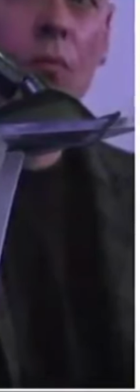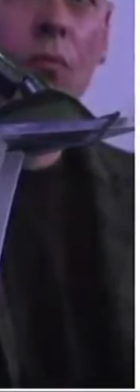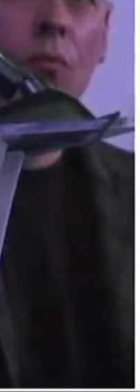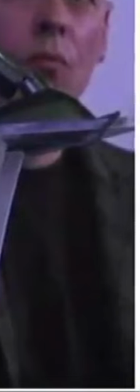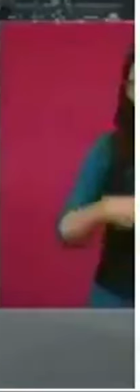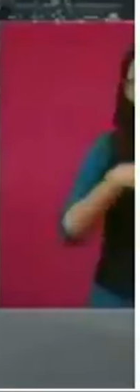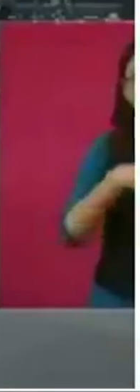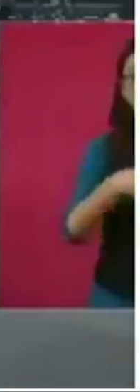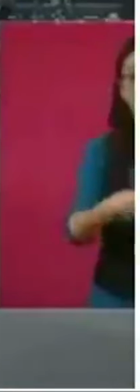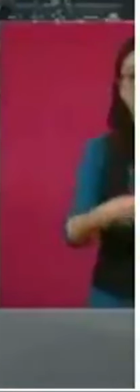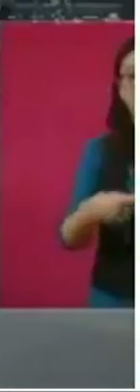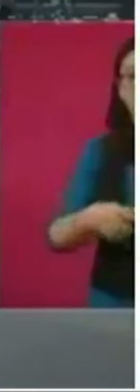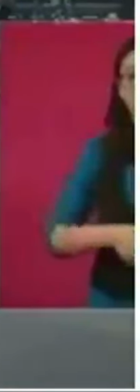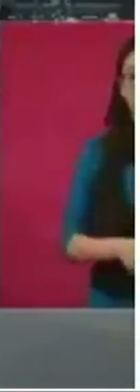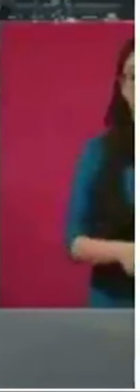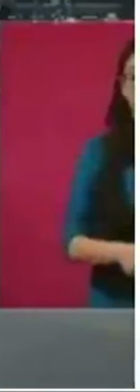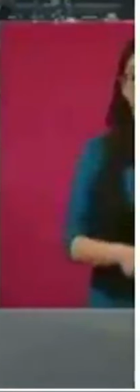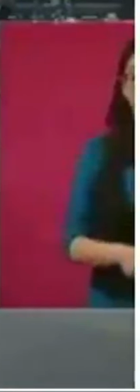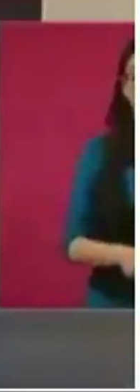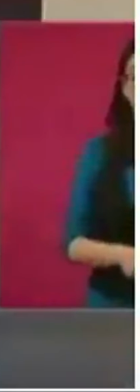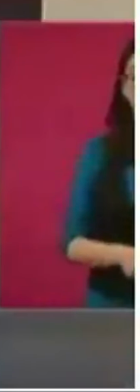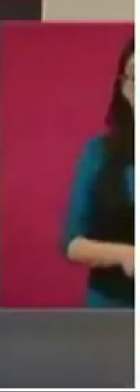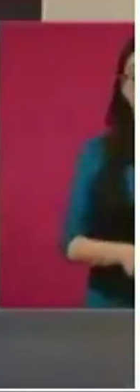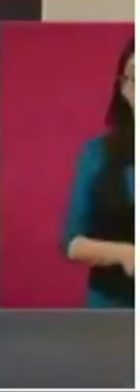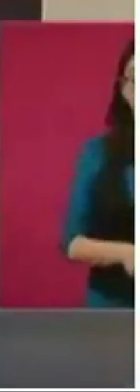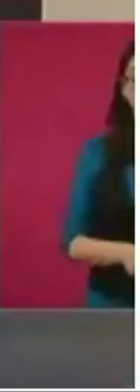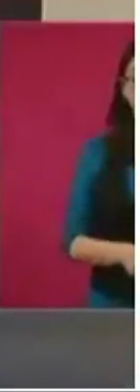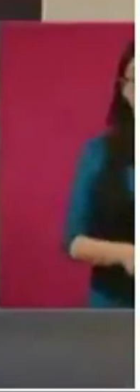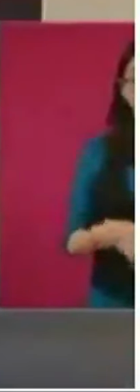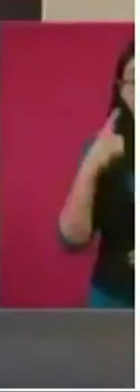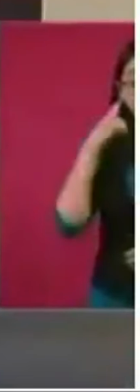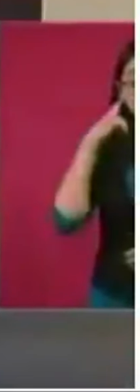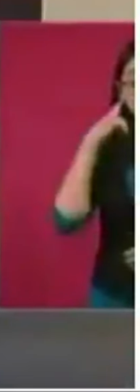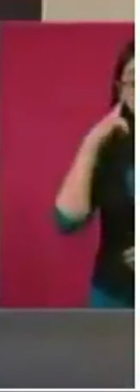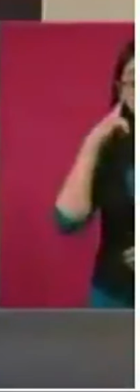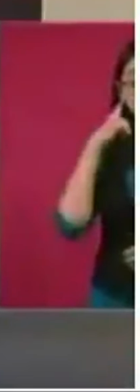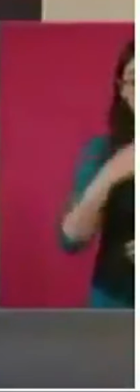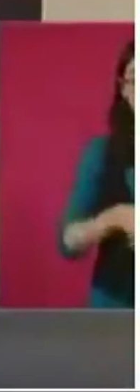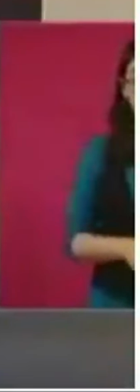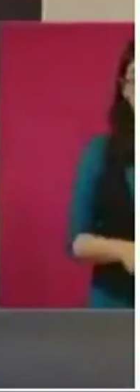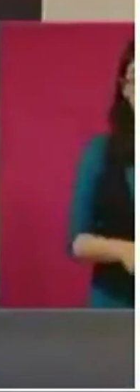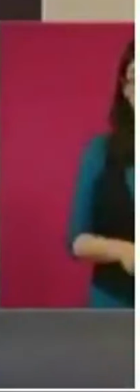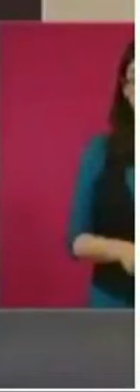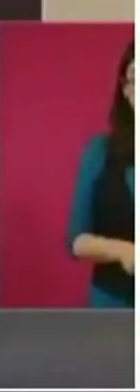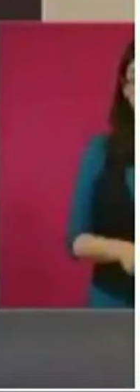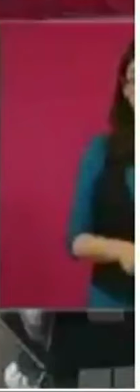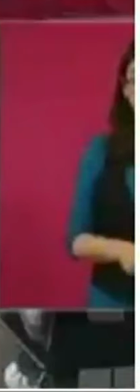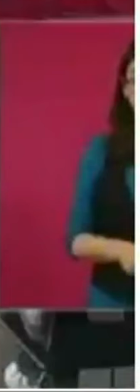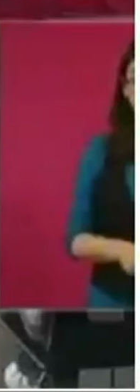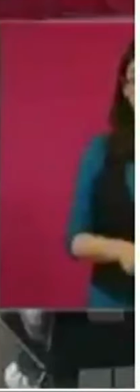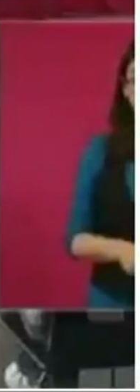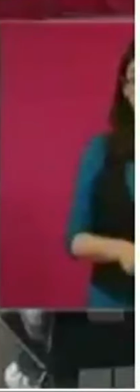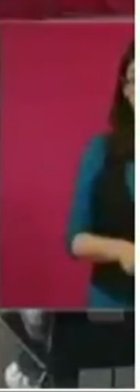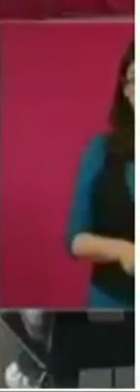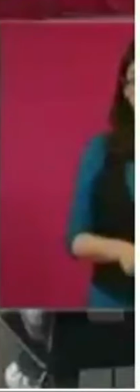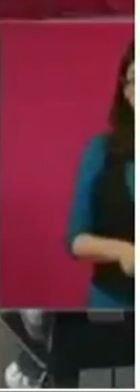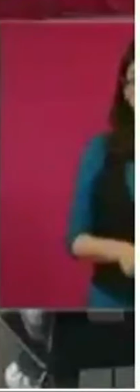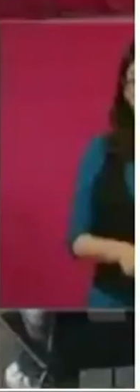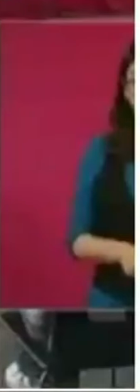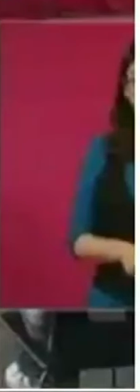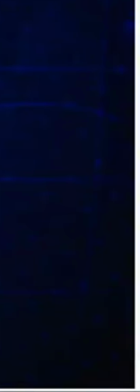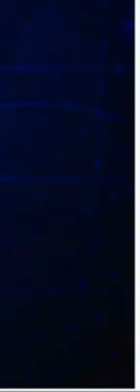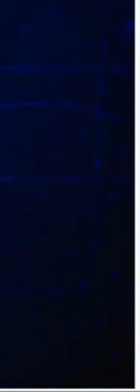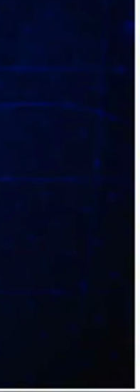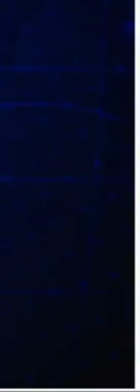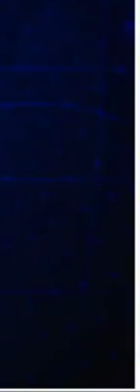que es lo que llevó a cabo, y eso es complejo. Yo te decía, después de que hizo las filtraciones